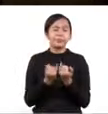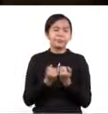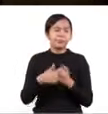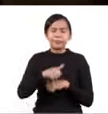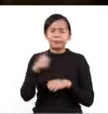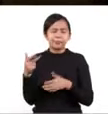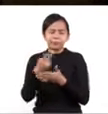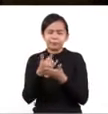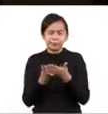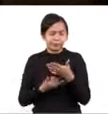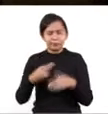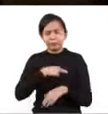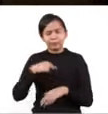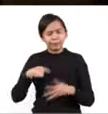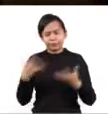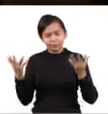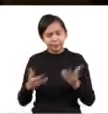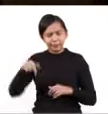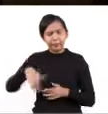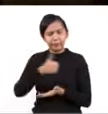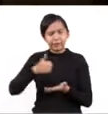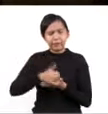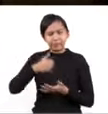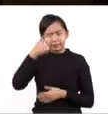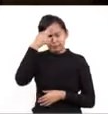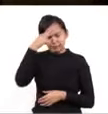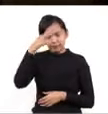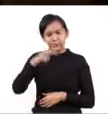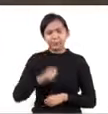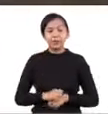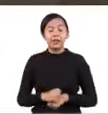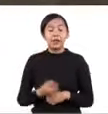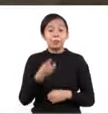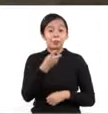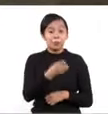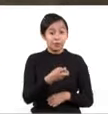estamos desarrollando en la ciudad. Y hoy quisiera